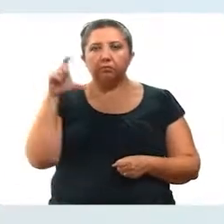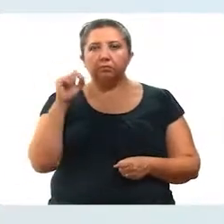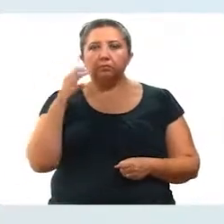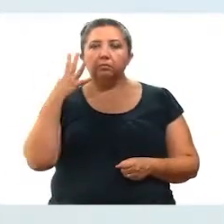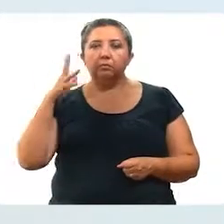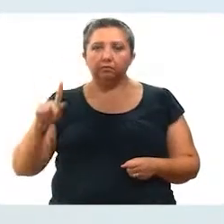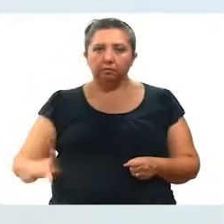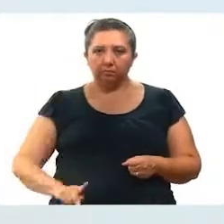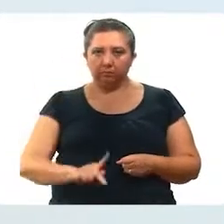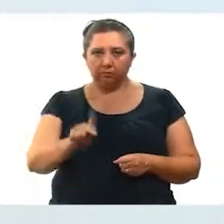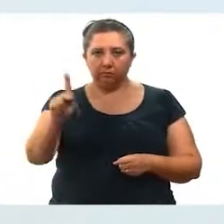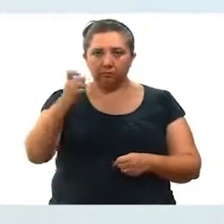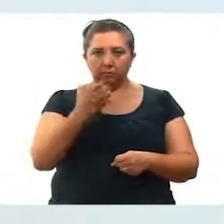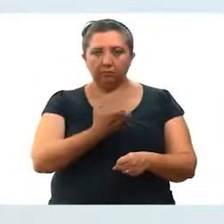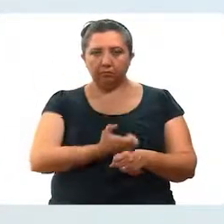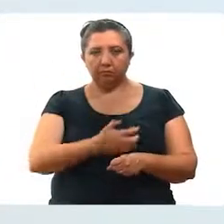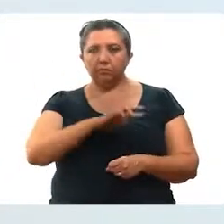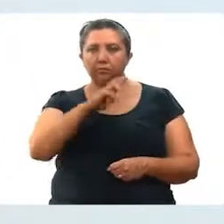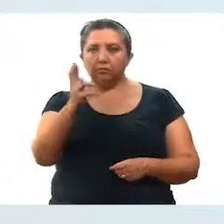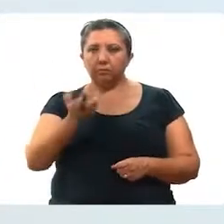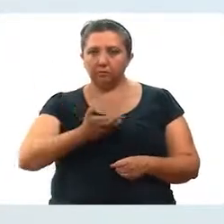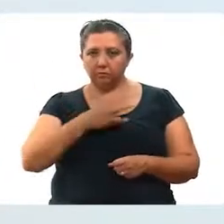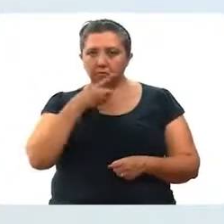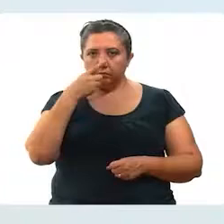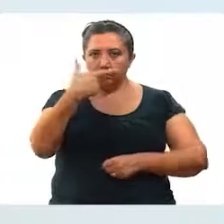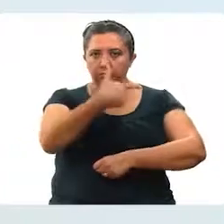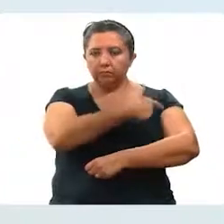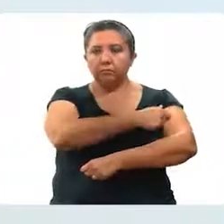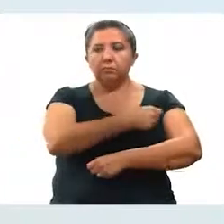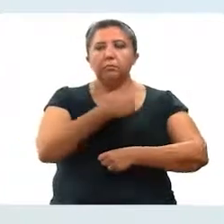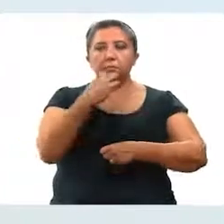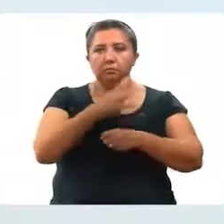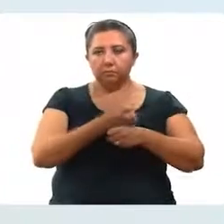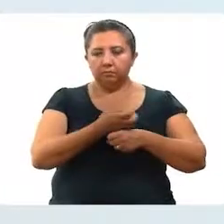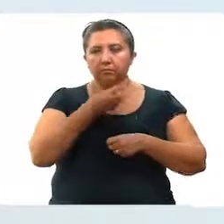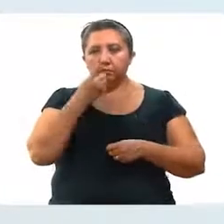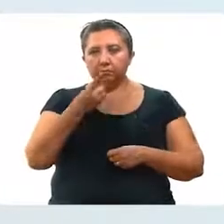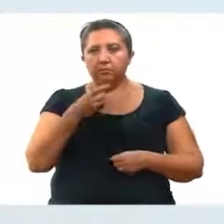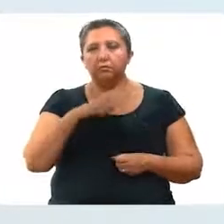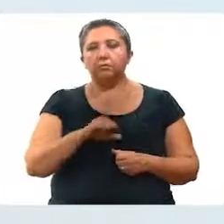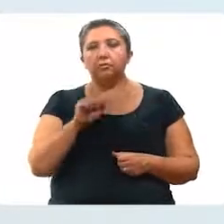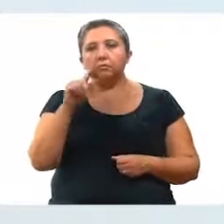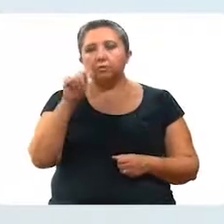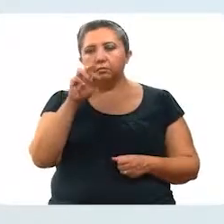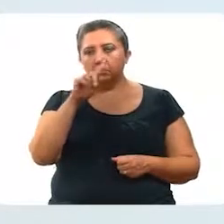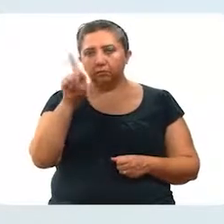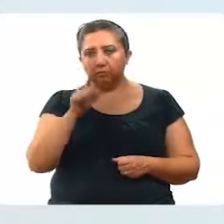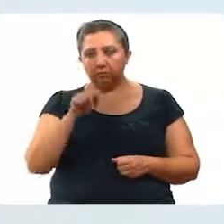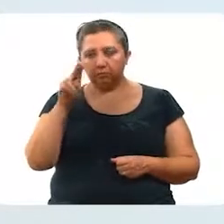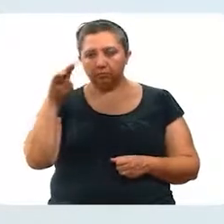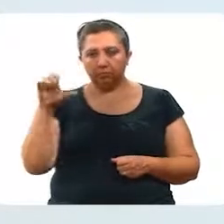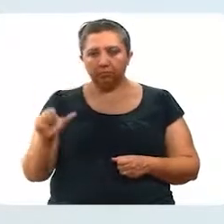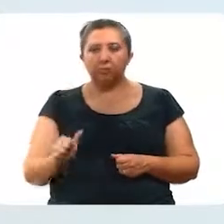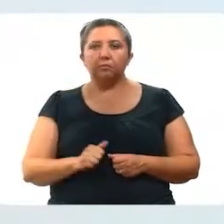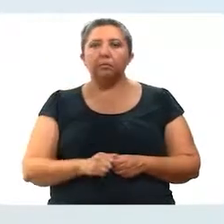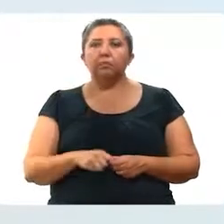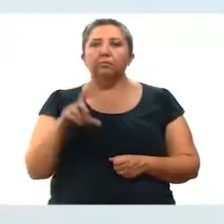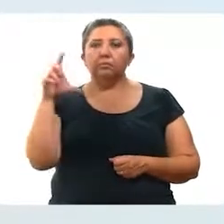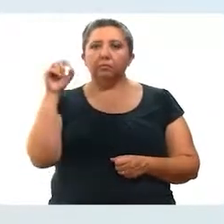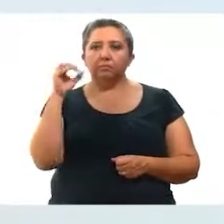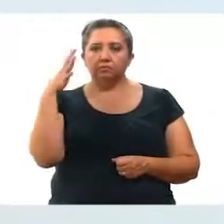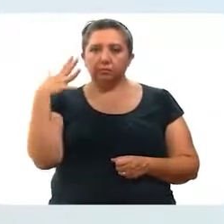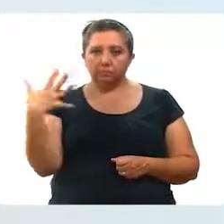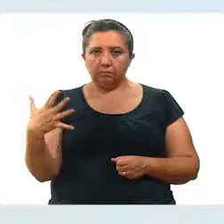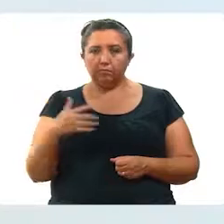25 municipios del interior del estado recibirán su refuerzo contra el coronavirus de la farmacéutica AstraZeneca. Las